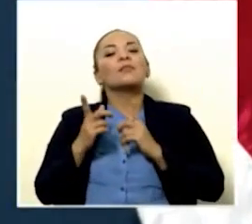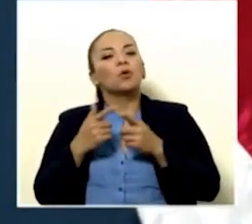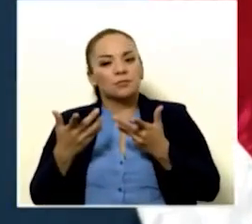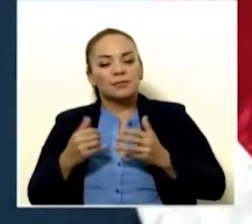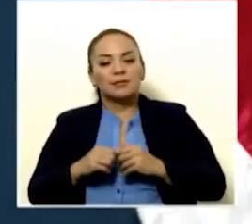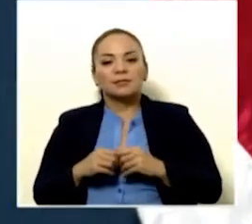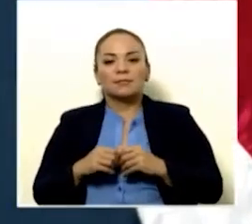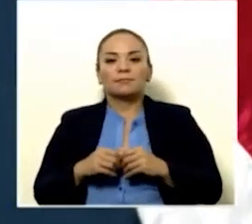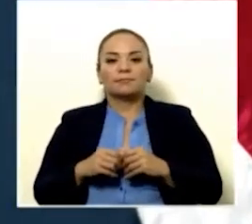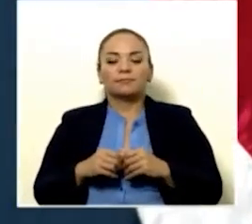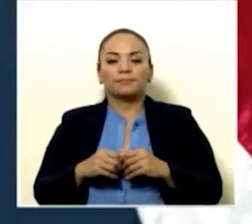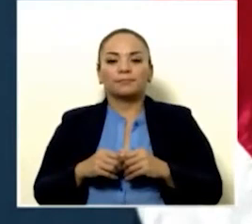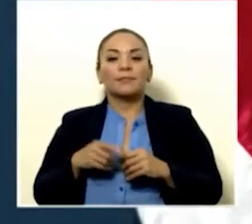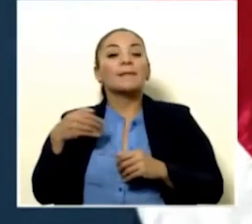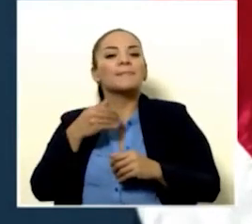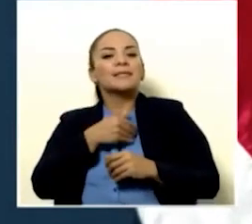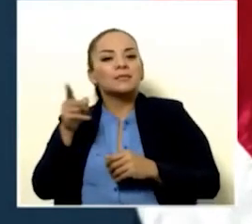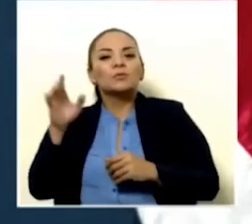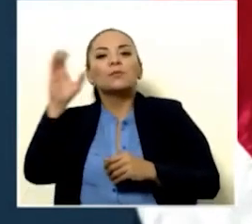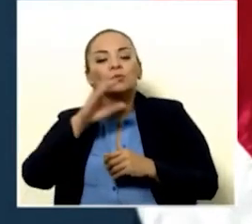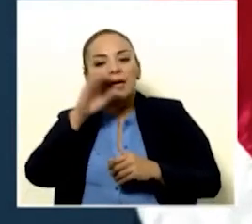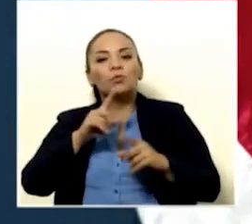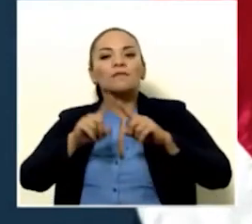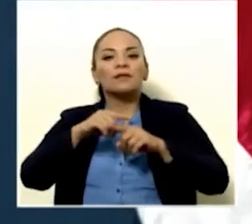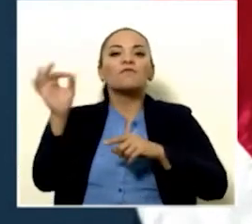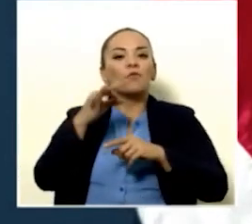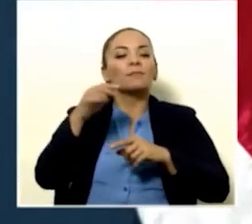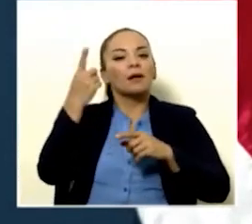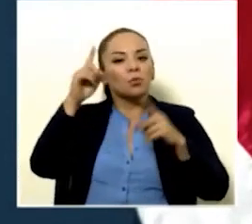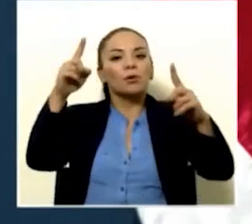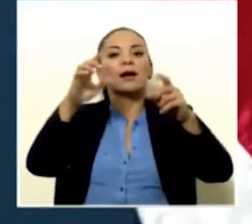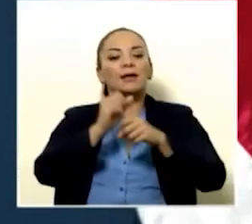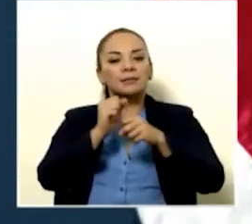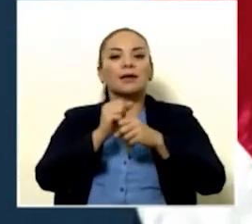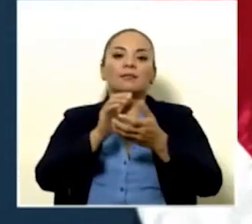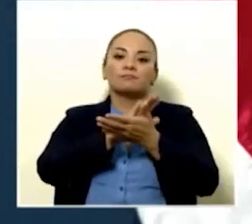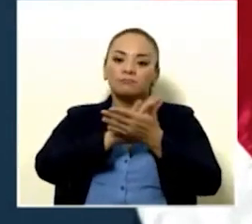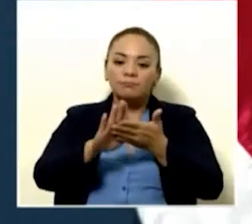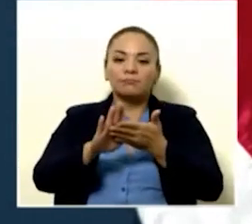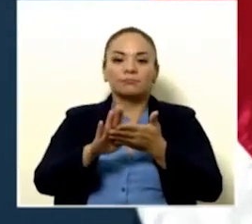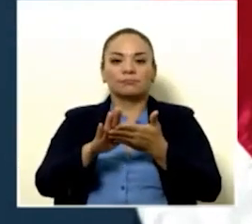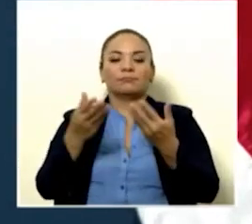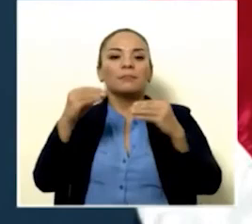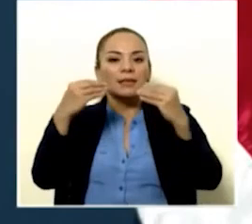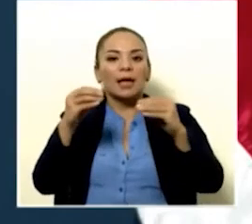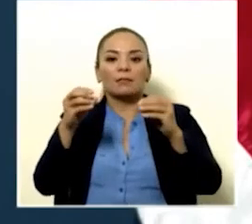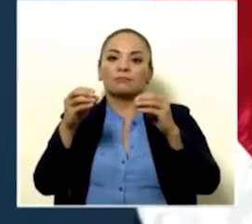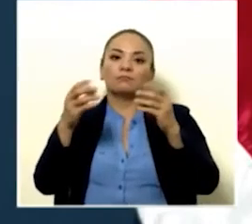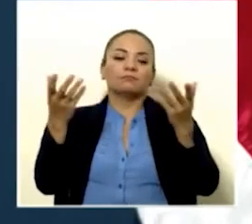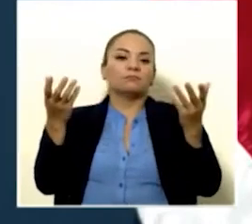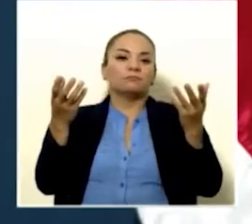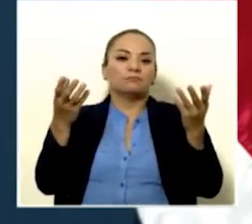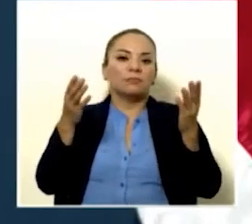Entonces, eso es lo que está haciendo el ministro, buscando mecanismos de transparencia, subastas electrónicas, restringir quién entra,